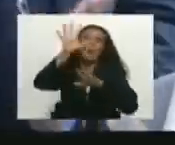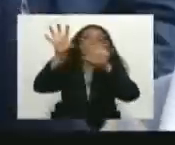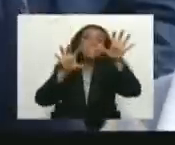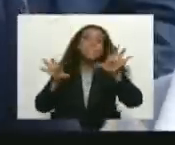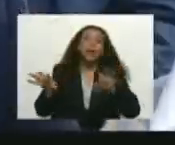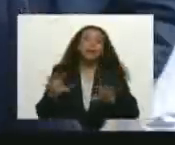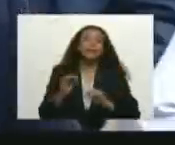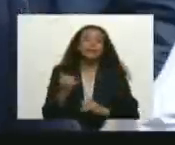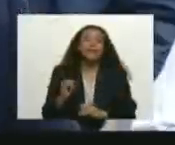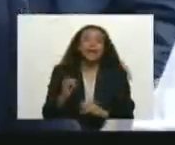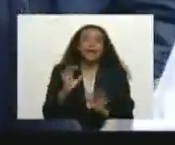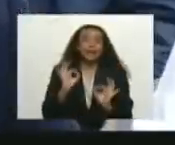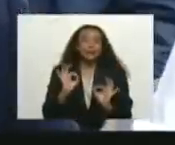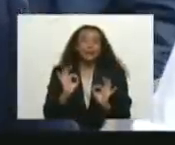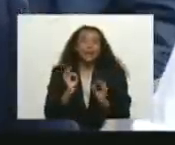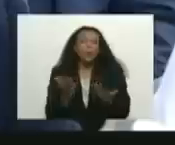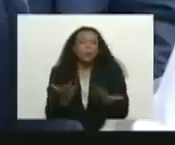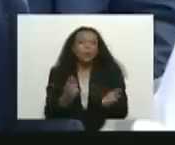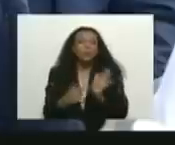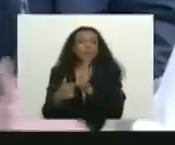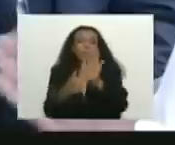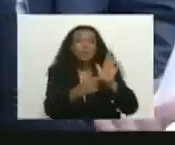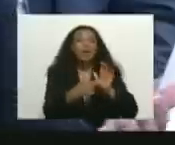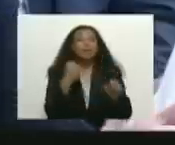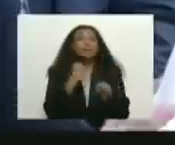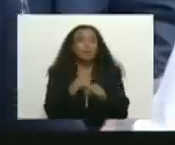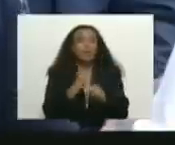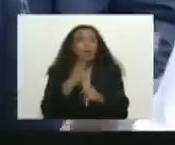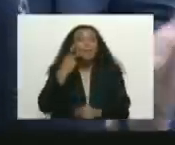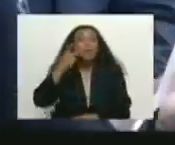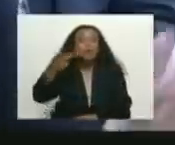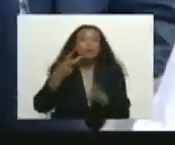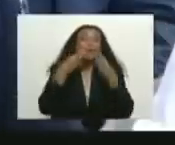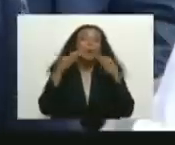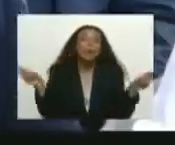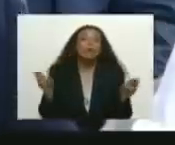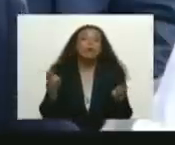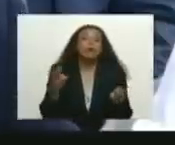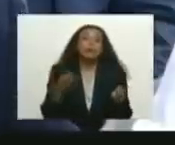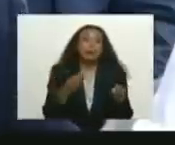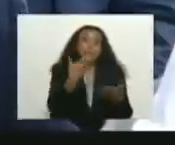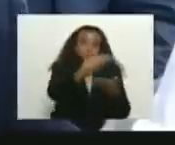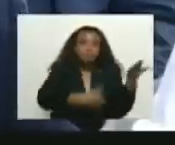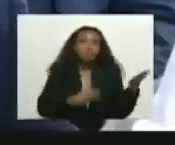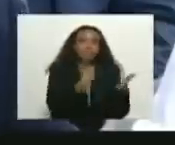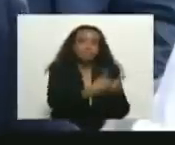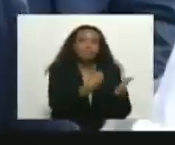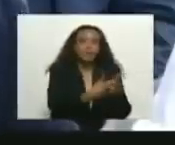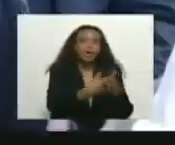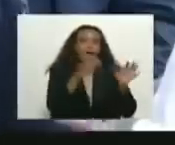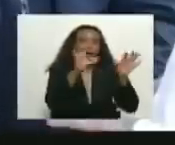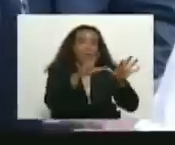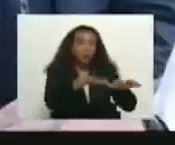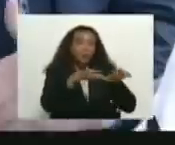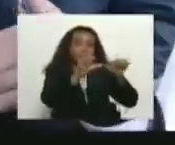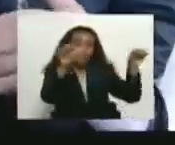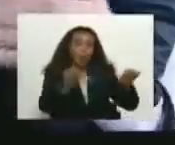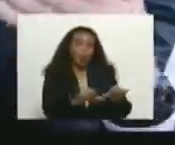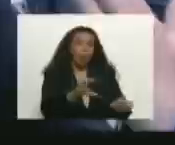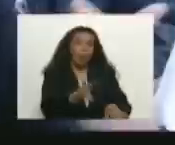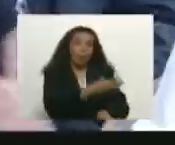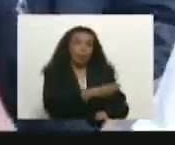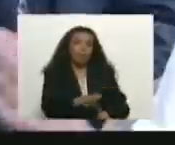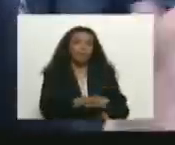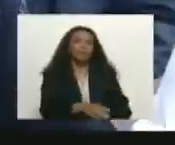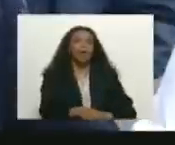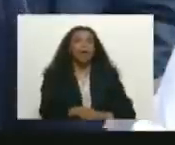donde de alguna manera se puede mostrar ese trabajo, esa política pública del Estado que es el sistema de orquestas. Y, por